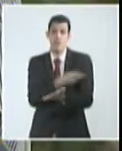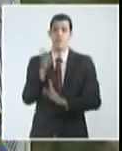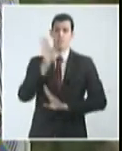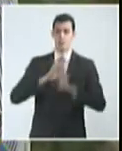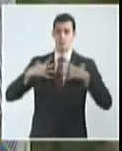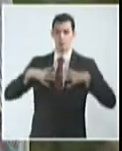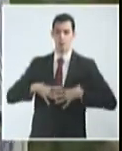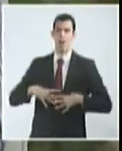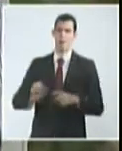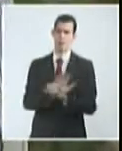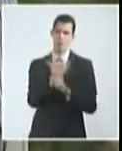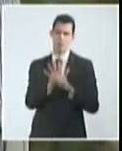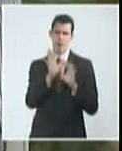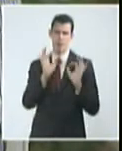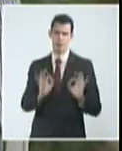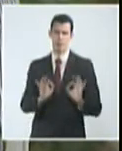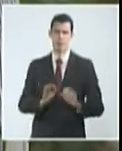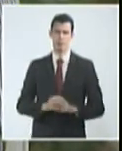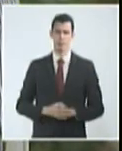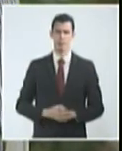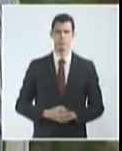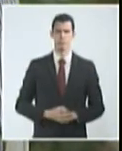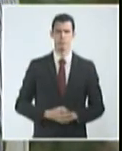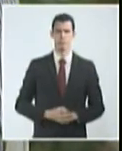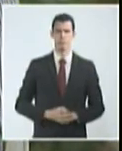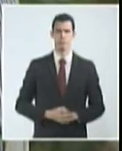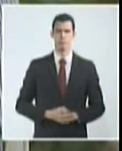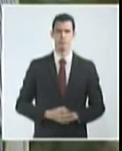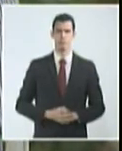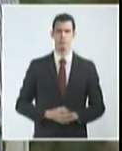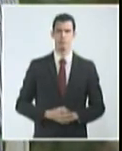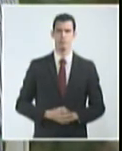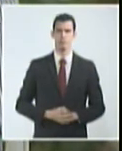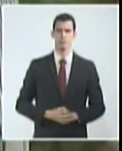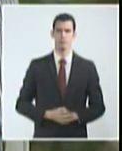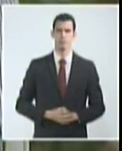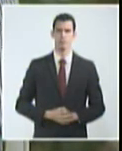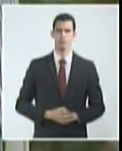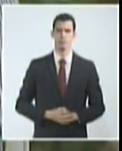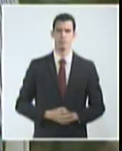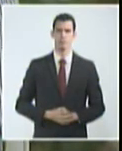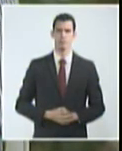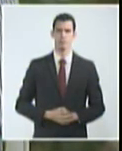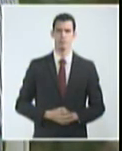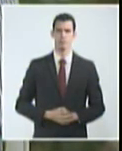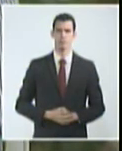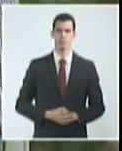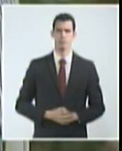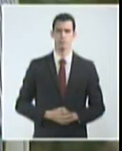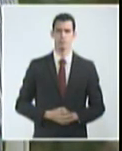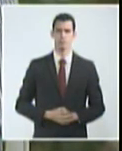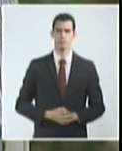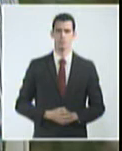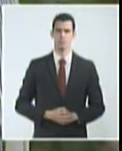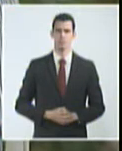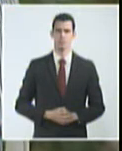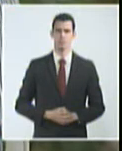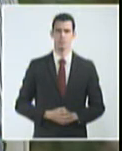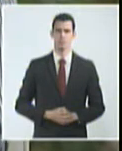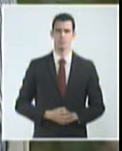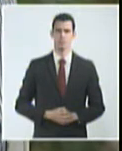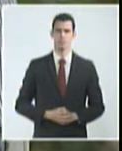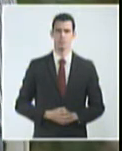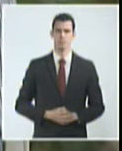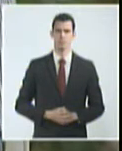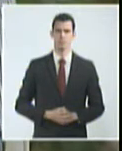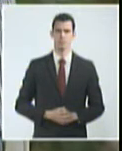la seguridad que da las vacunas cubanas. Y yo creo que la manera en que se han preparado.